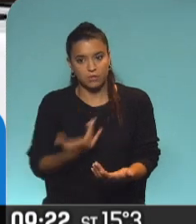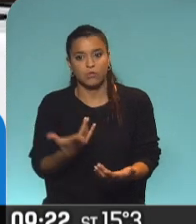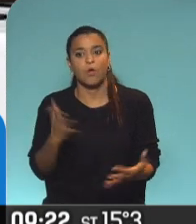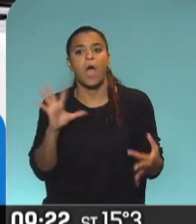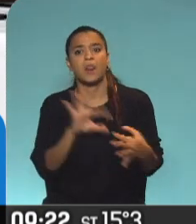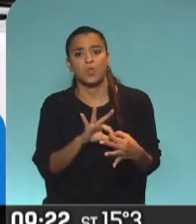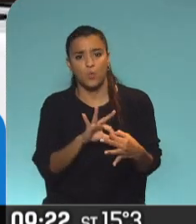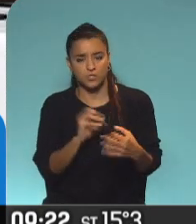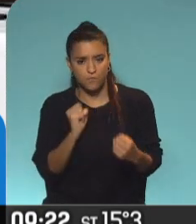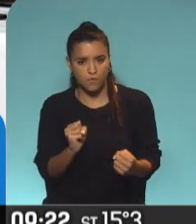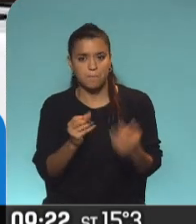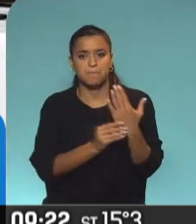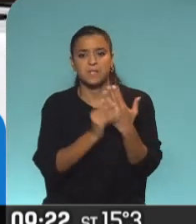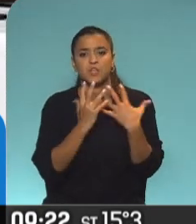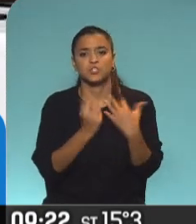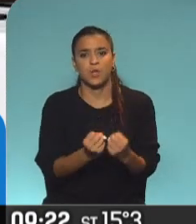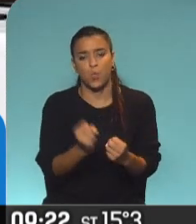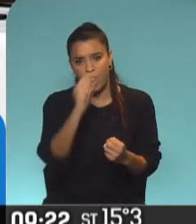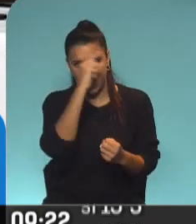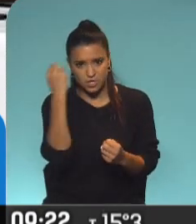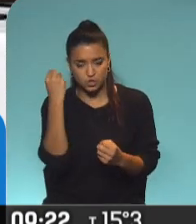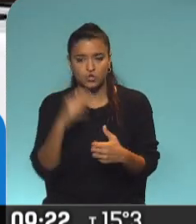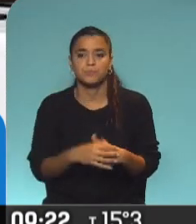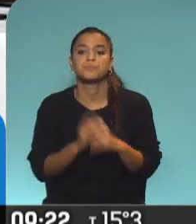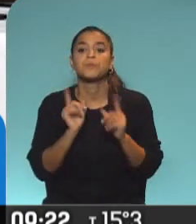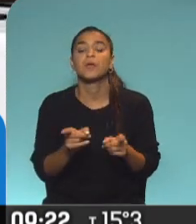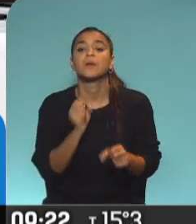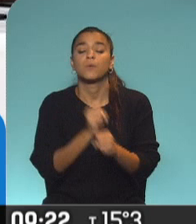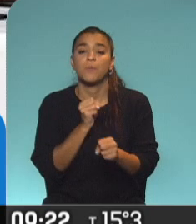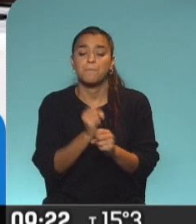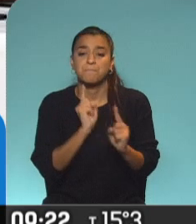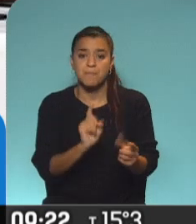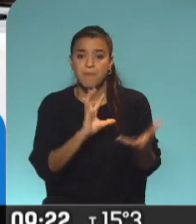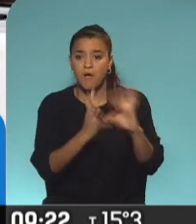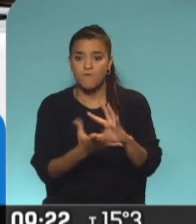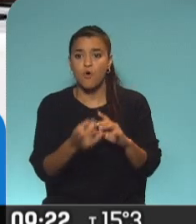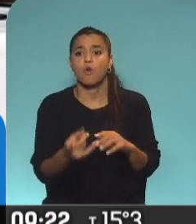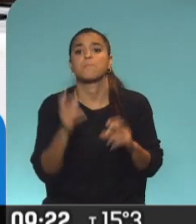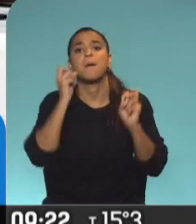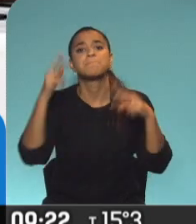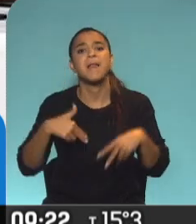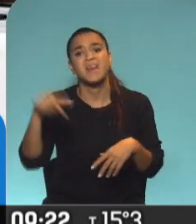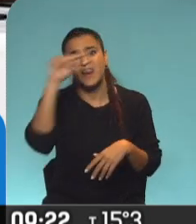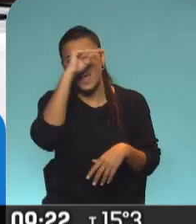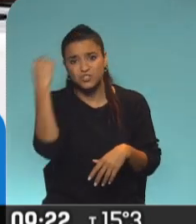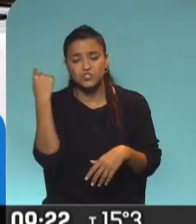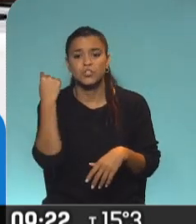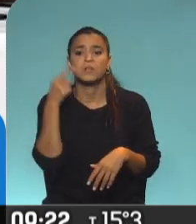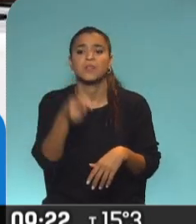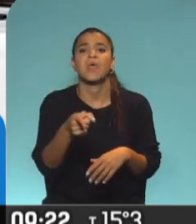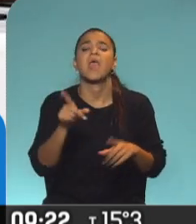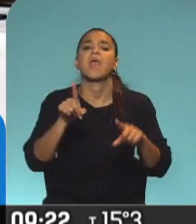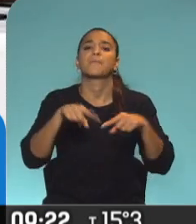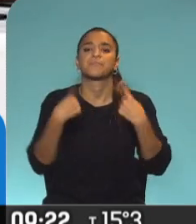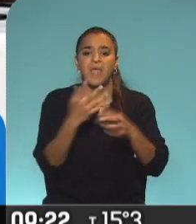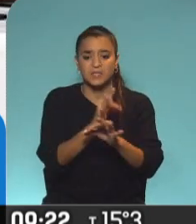fuerte articulación con el Ministerio de Salud de la Nación. Estamos trabajando en la misma línea en la implementación del Programa Nacional de Cédula Escolar. Es